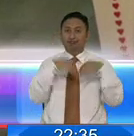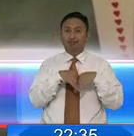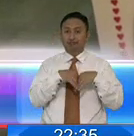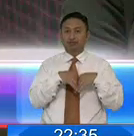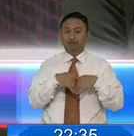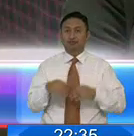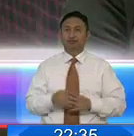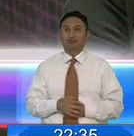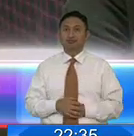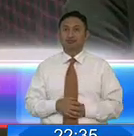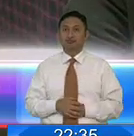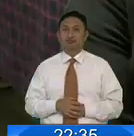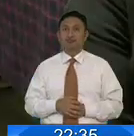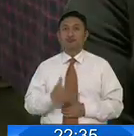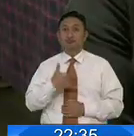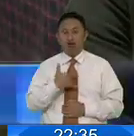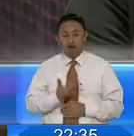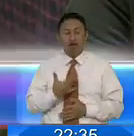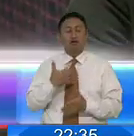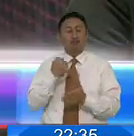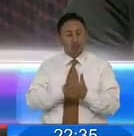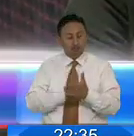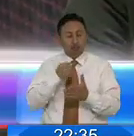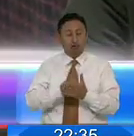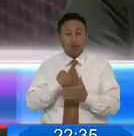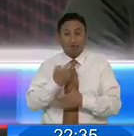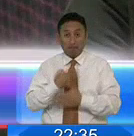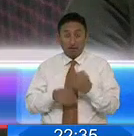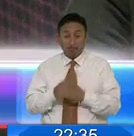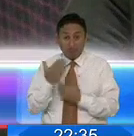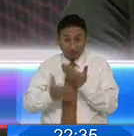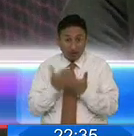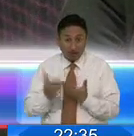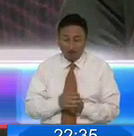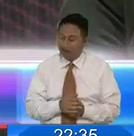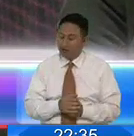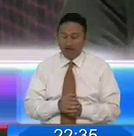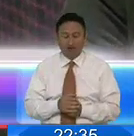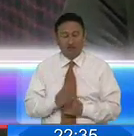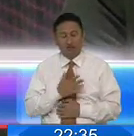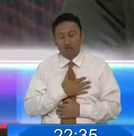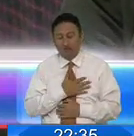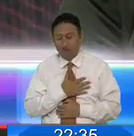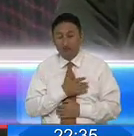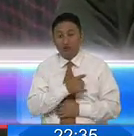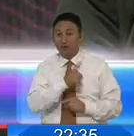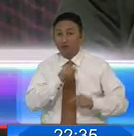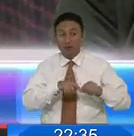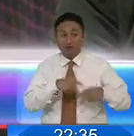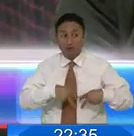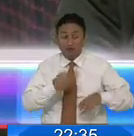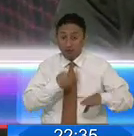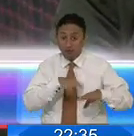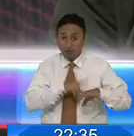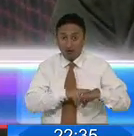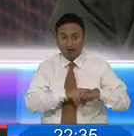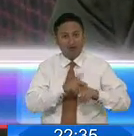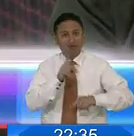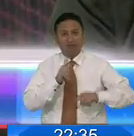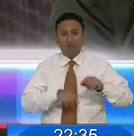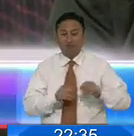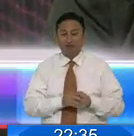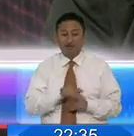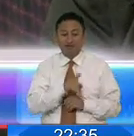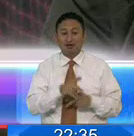pedazos yo sigo luchando con mi hijo porque no es fácil y él no puede tener una vida normal él tiene una